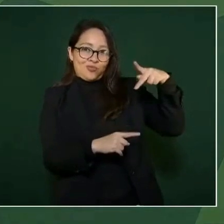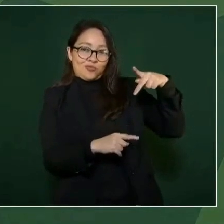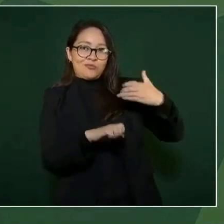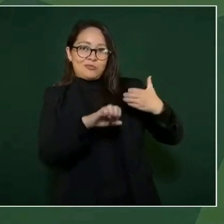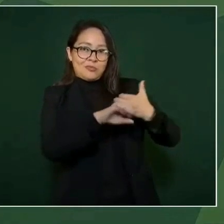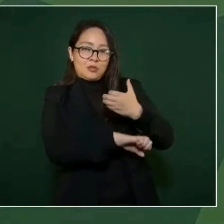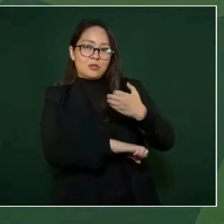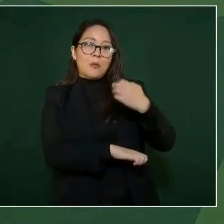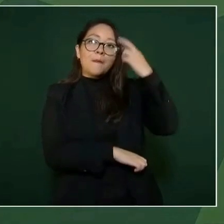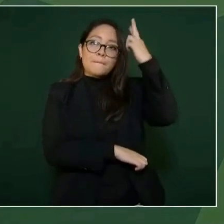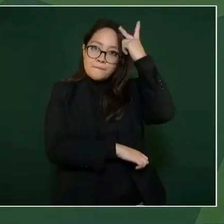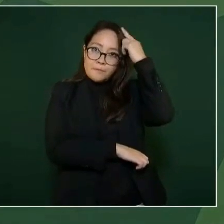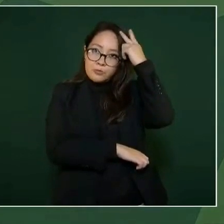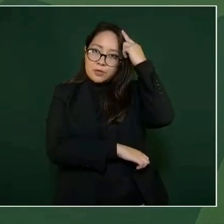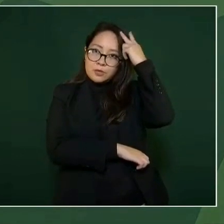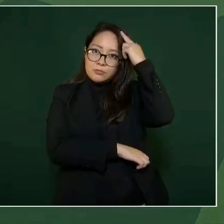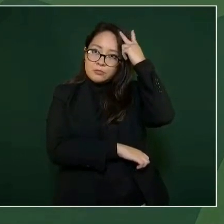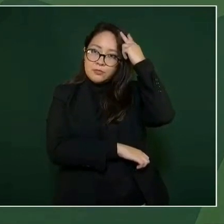Porfirio Díaz,